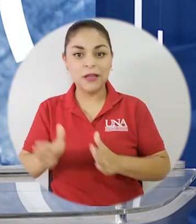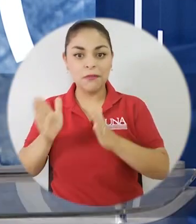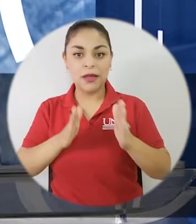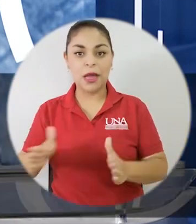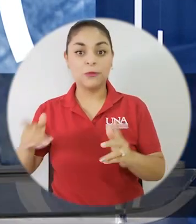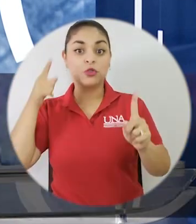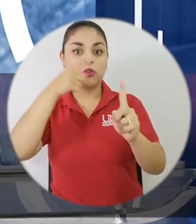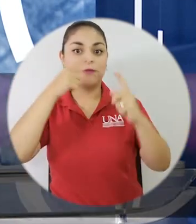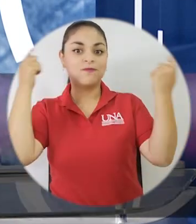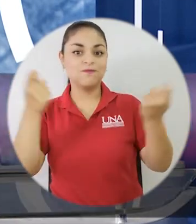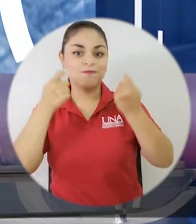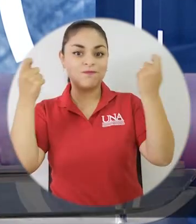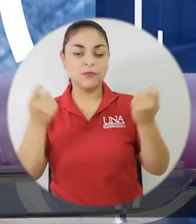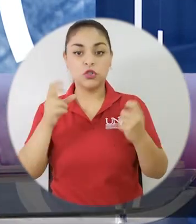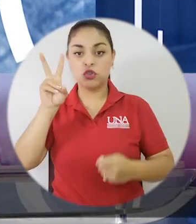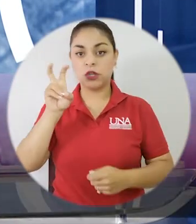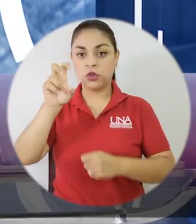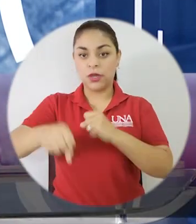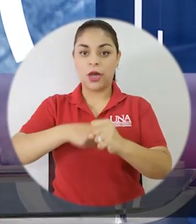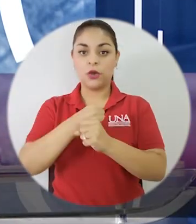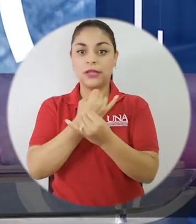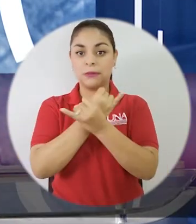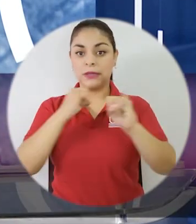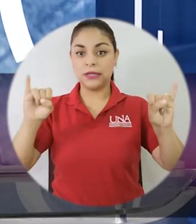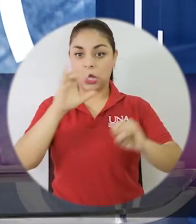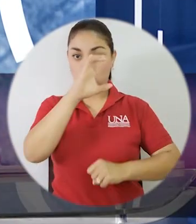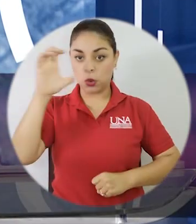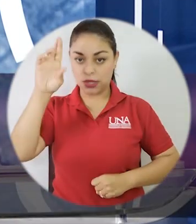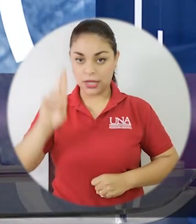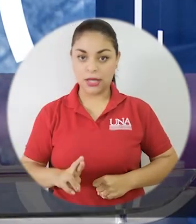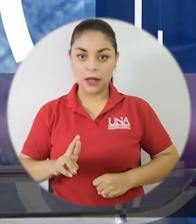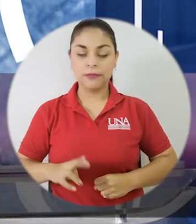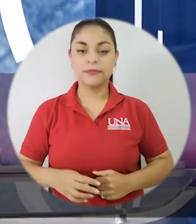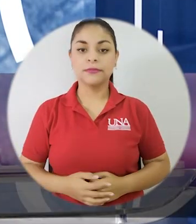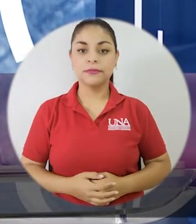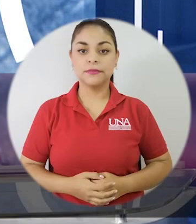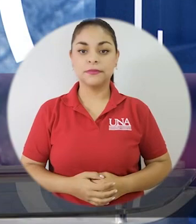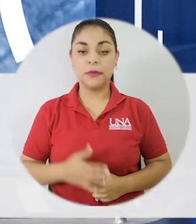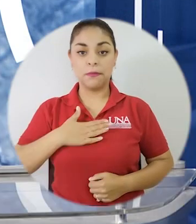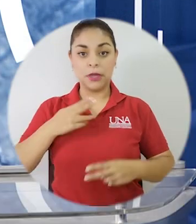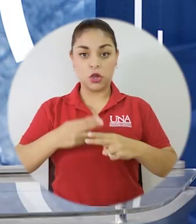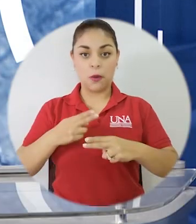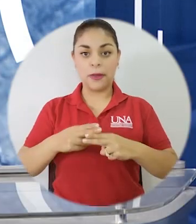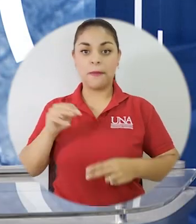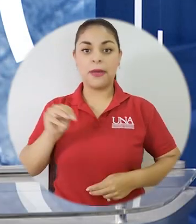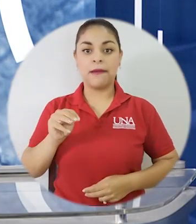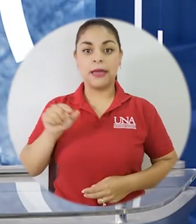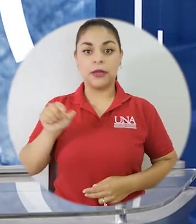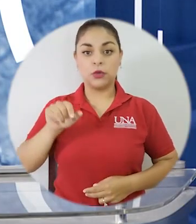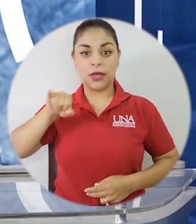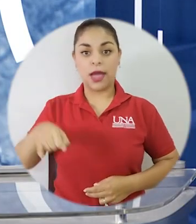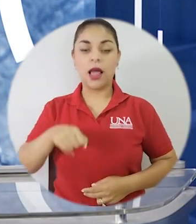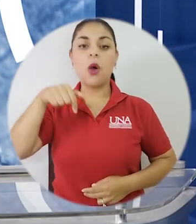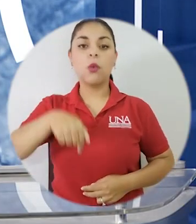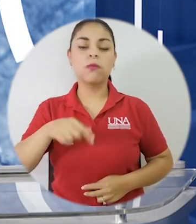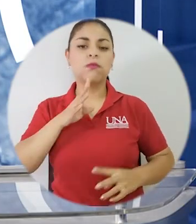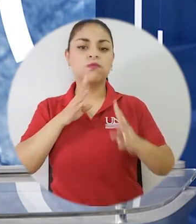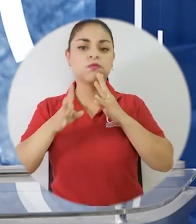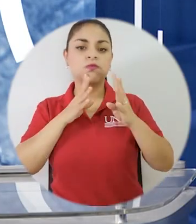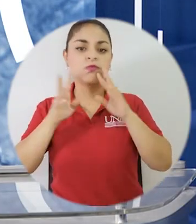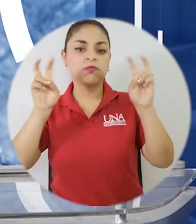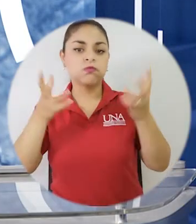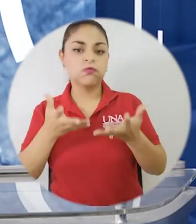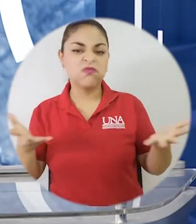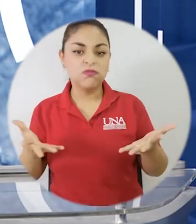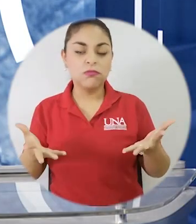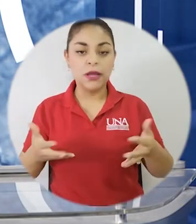marco de la conmemoración del Bicentenario de la Independencia de la República de Costa Rica. Mi nombre es Maribel Quiroz Jara y hoy vamos a hablar sobre